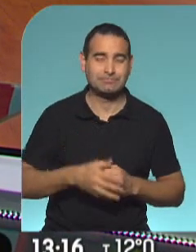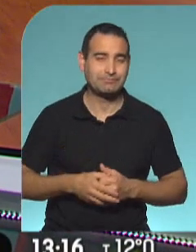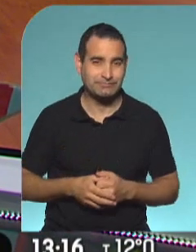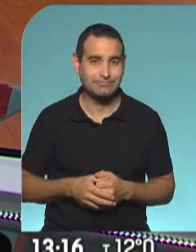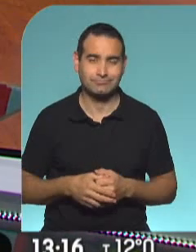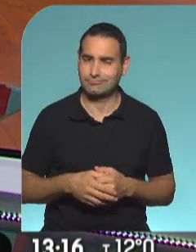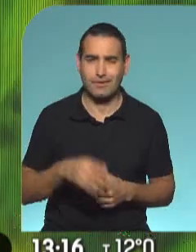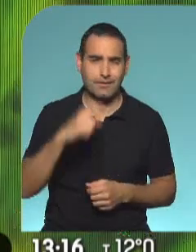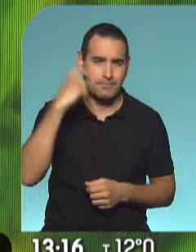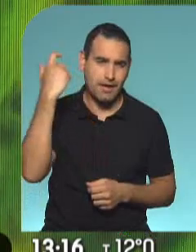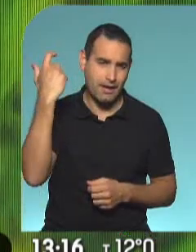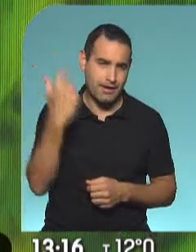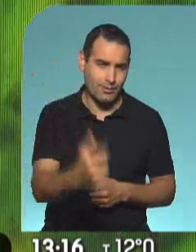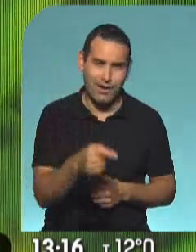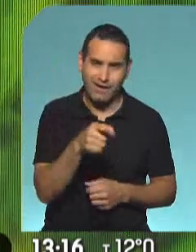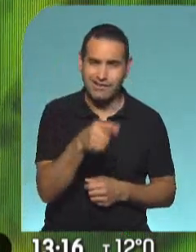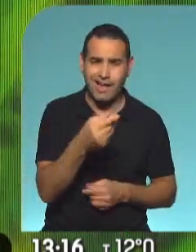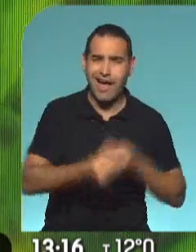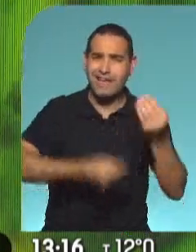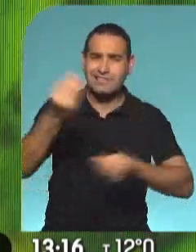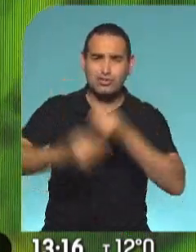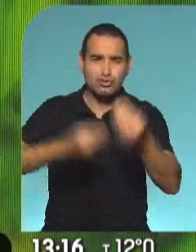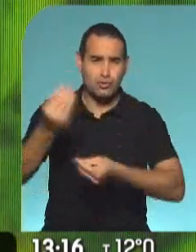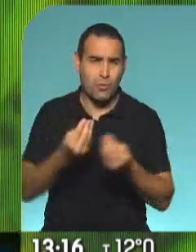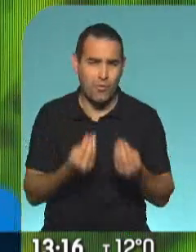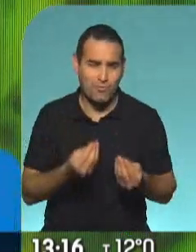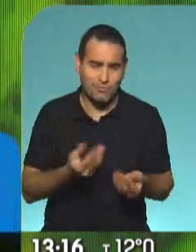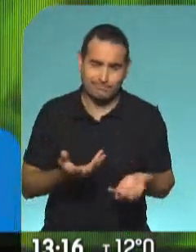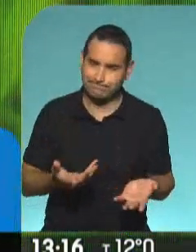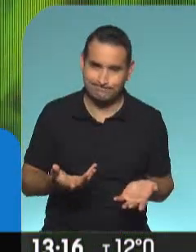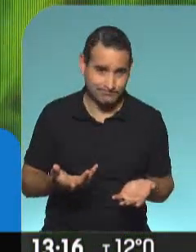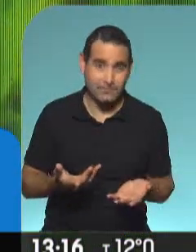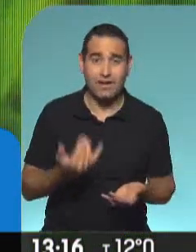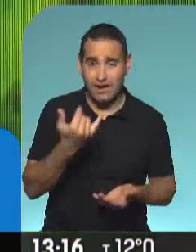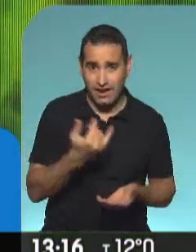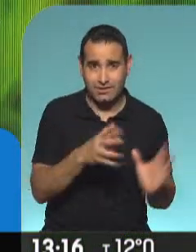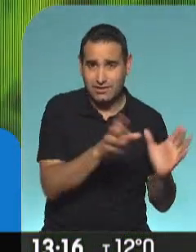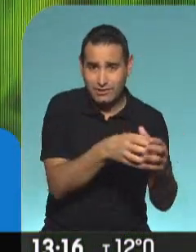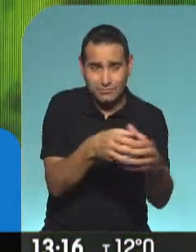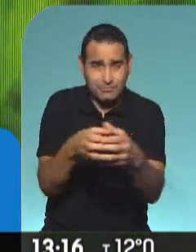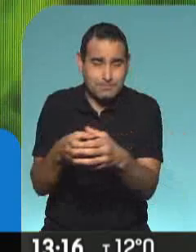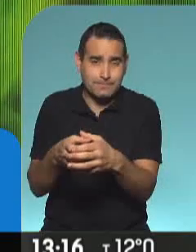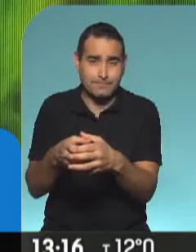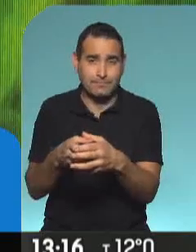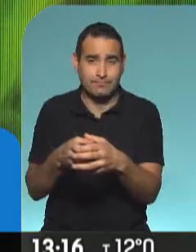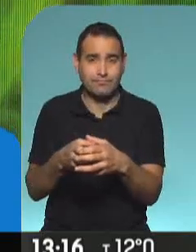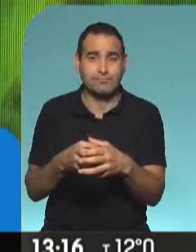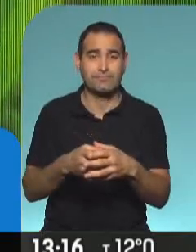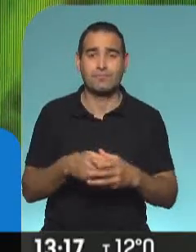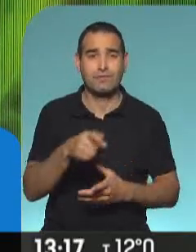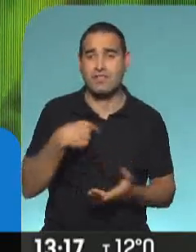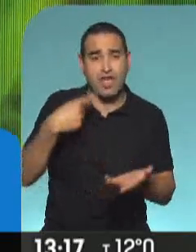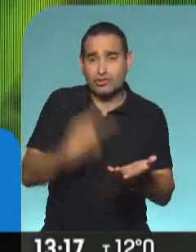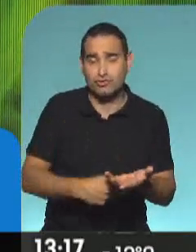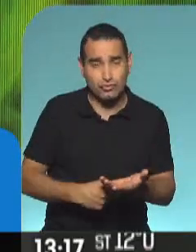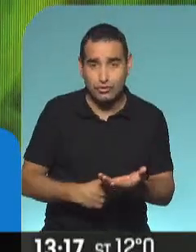una verdadera vergüenza cómo quieren definir el ascenso en la Argentina, teniendo en cuenta que en muchas divisiones tomaron la determinación